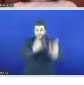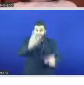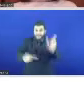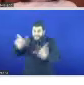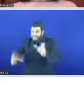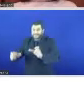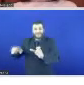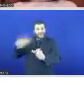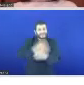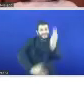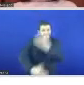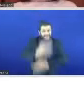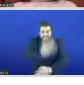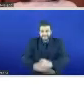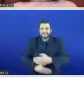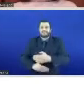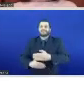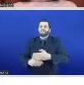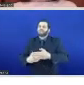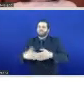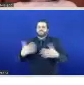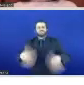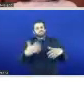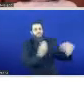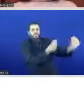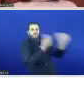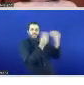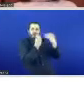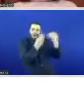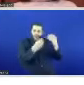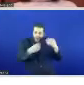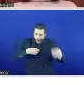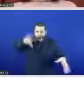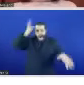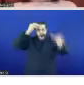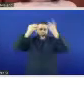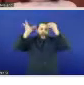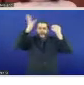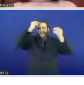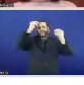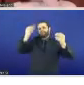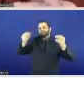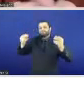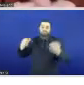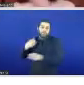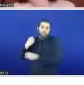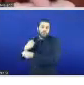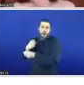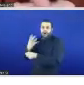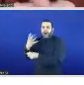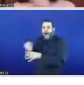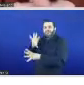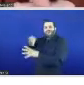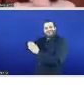importante, lo he aprendido además porque mi colega en el Comité de España, que es ciega, me